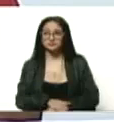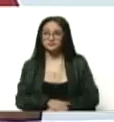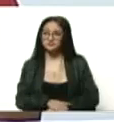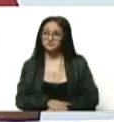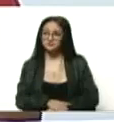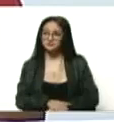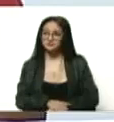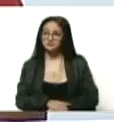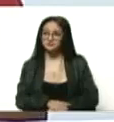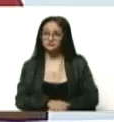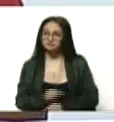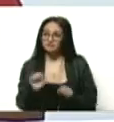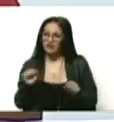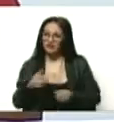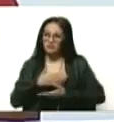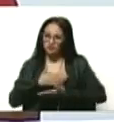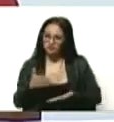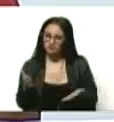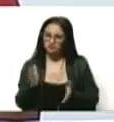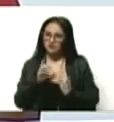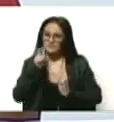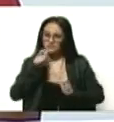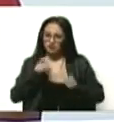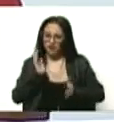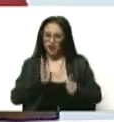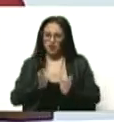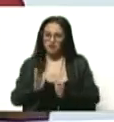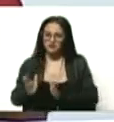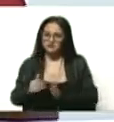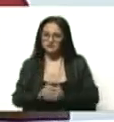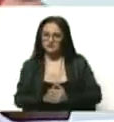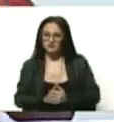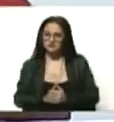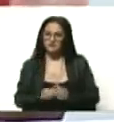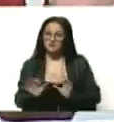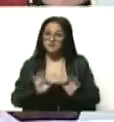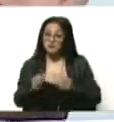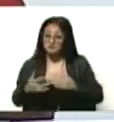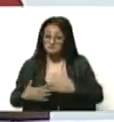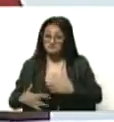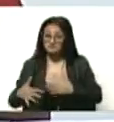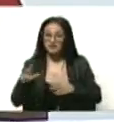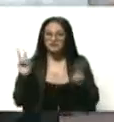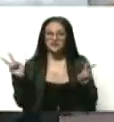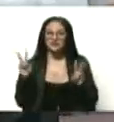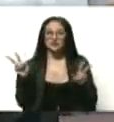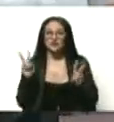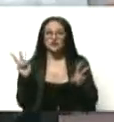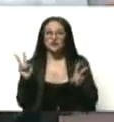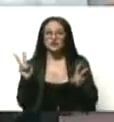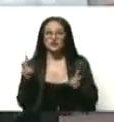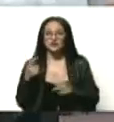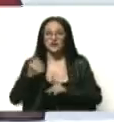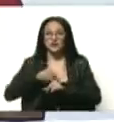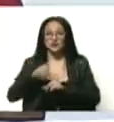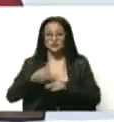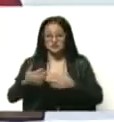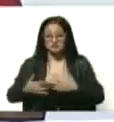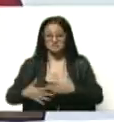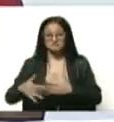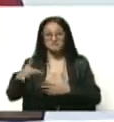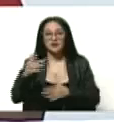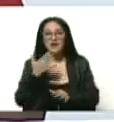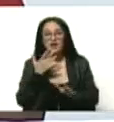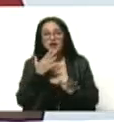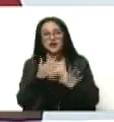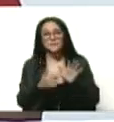de la disposición que tiene nuestra gente a organizarse. Y bueno, prepararnos para qué, para las victorias que vengan y para las batallas que vengan. El